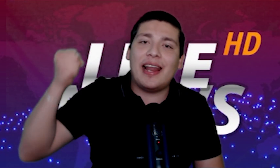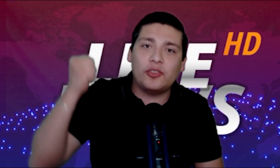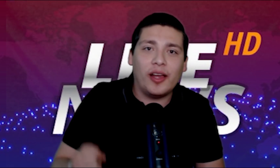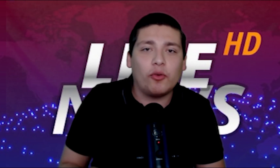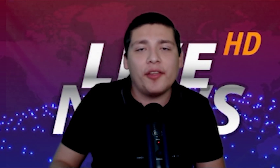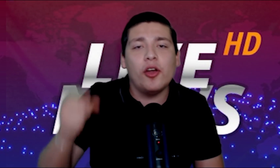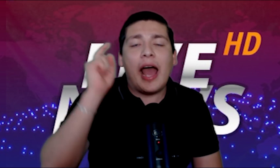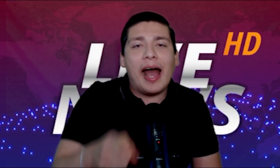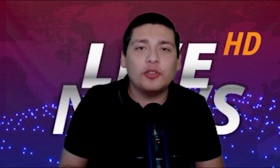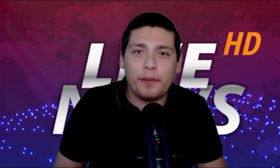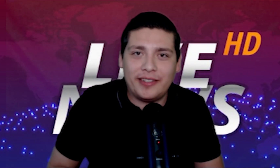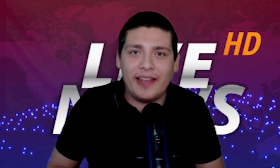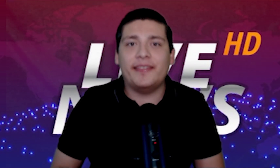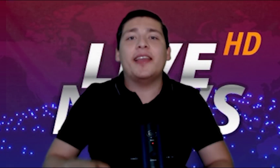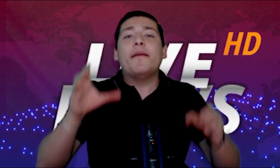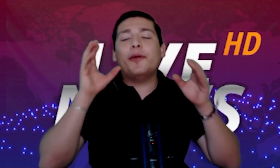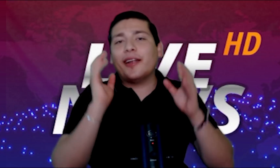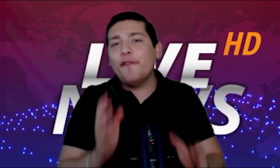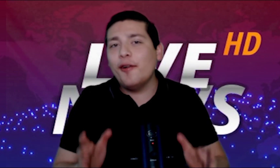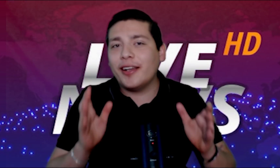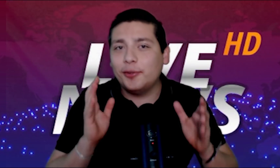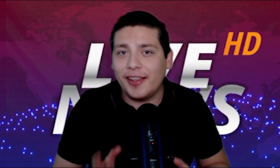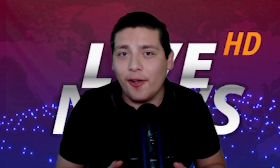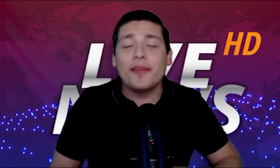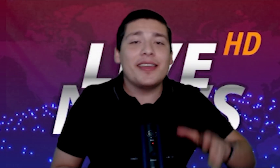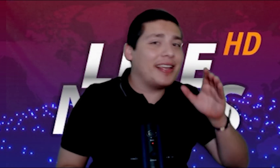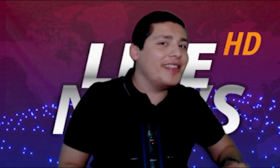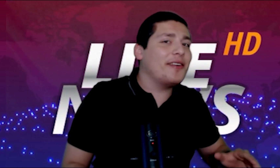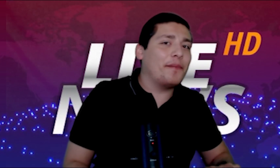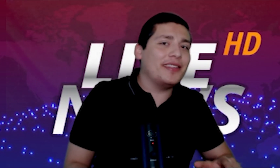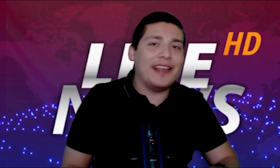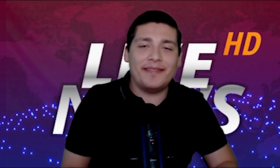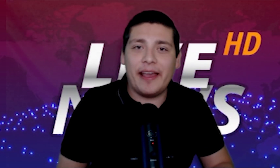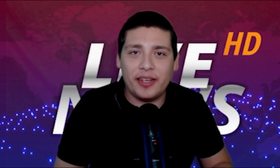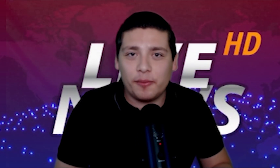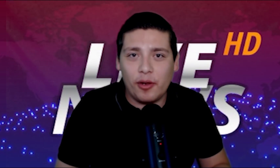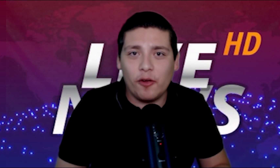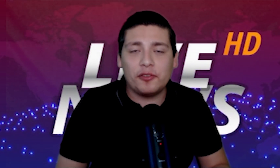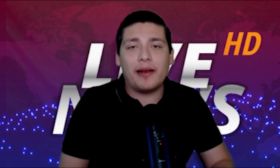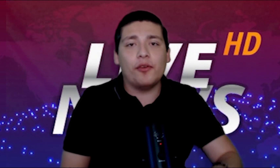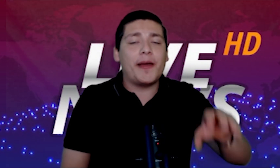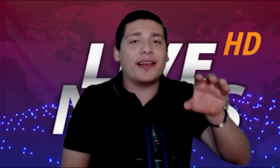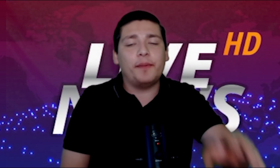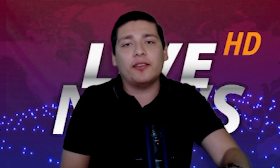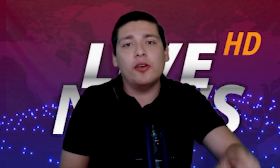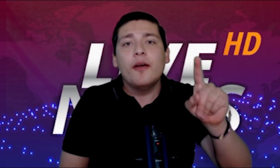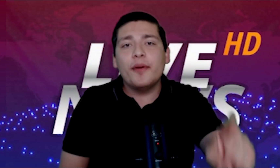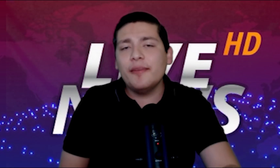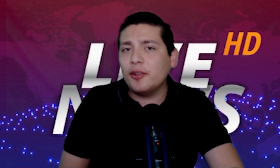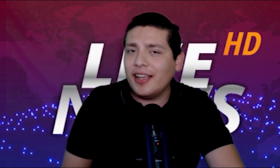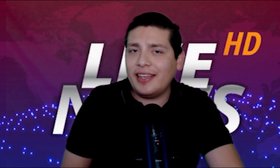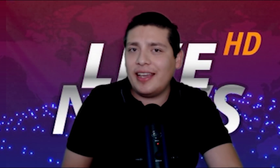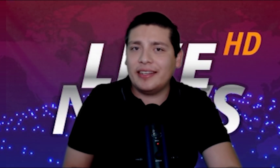poner ya la soga al cuello a su presidente. Pero que fue lo que sucedió y que dijo el presidente Andrés Manuel López Obrador al respecto